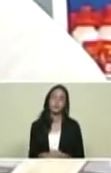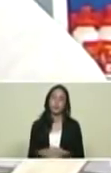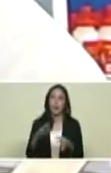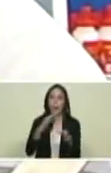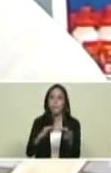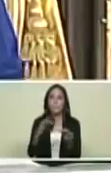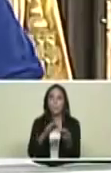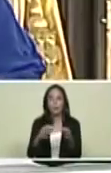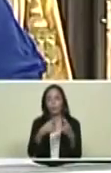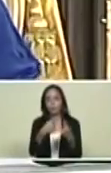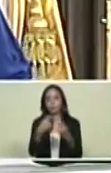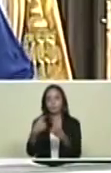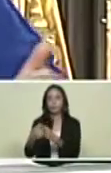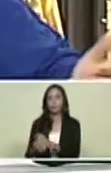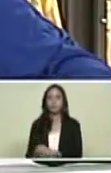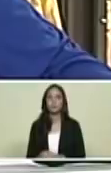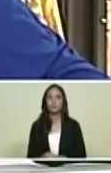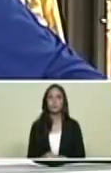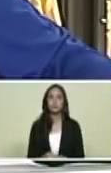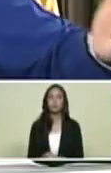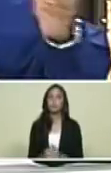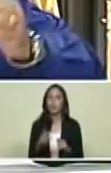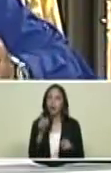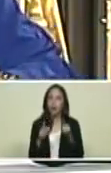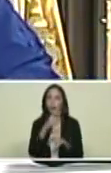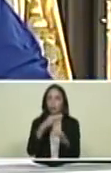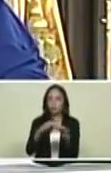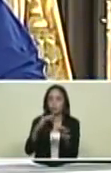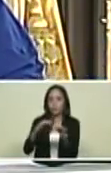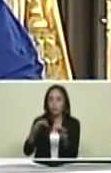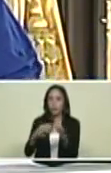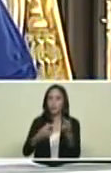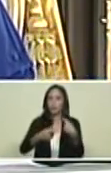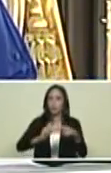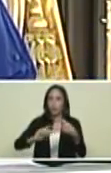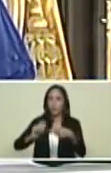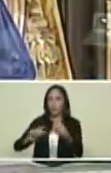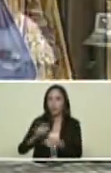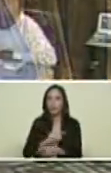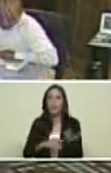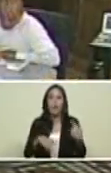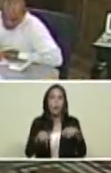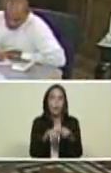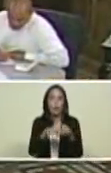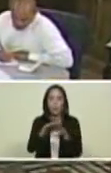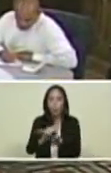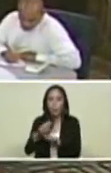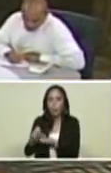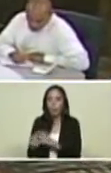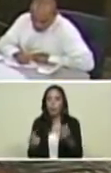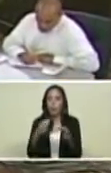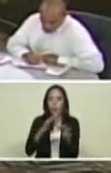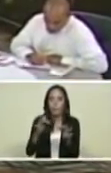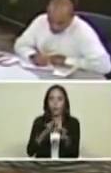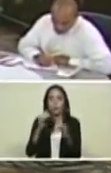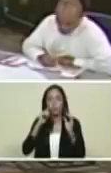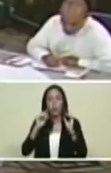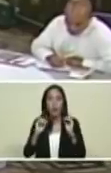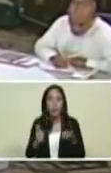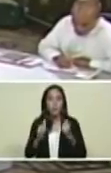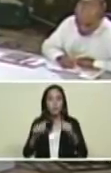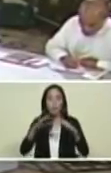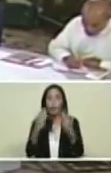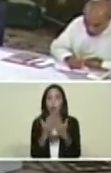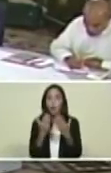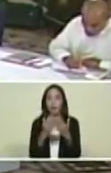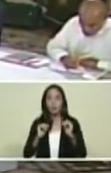el petro estamos pagando varias millones de piezas de uniforme. Así que arranca el año escolar.